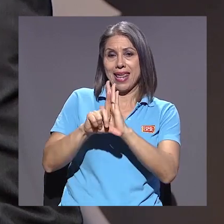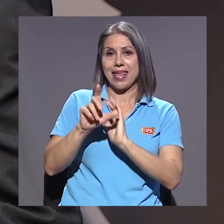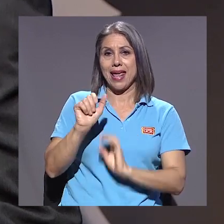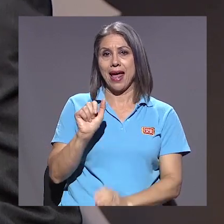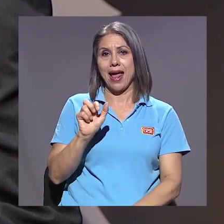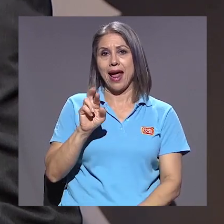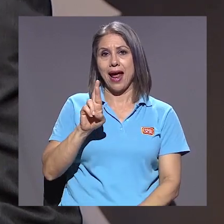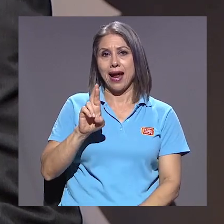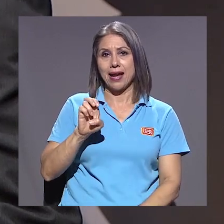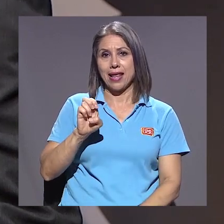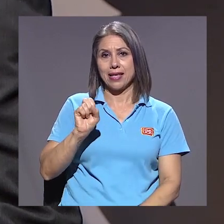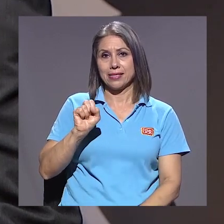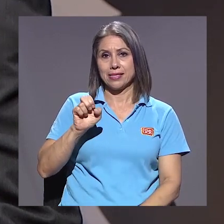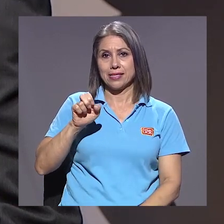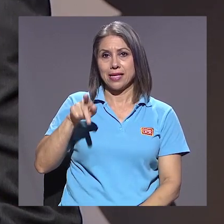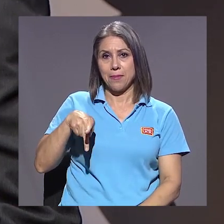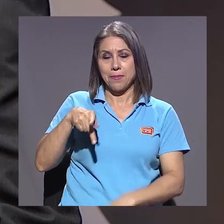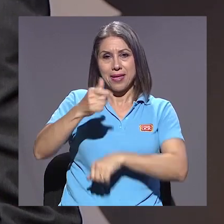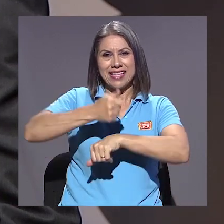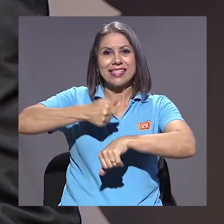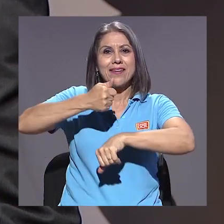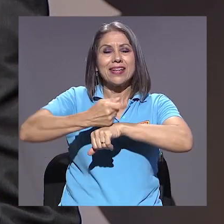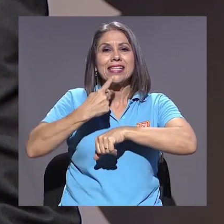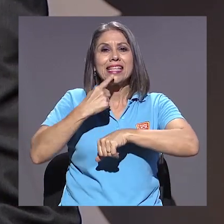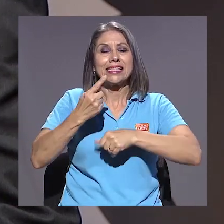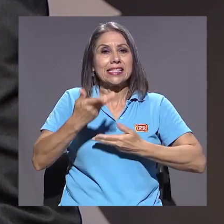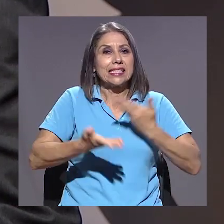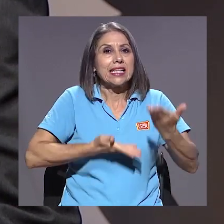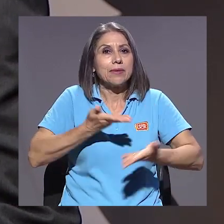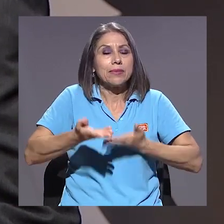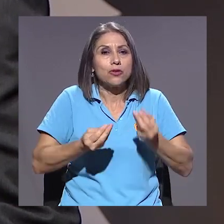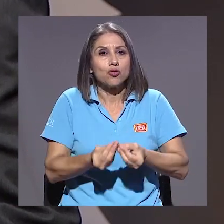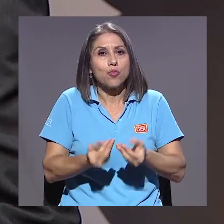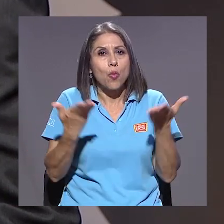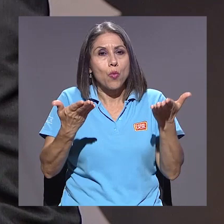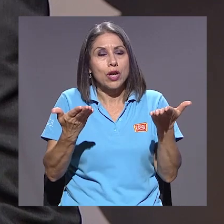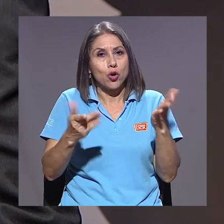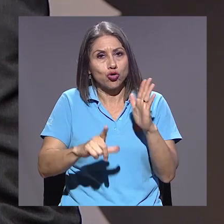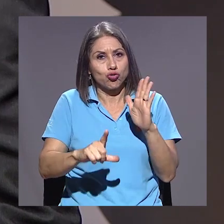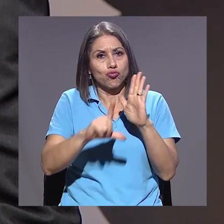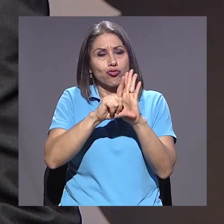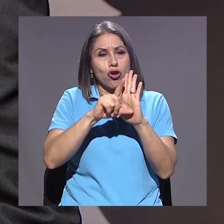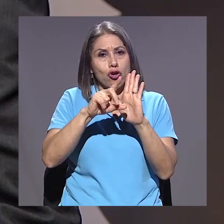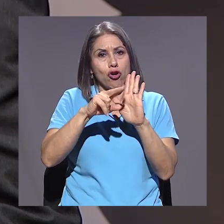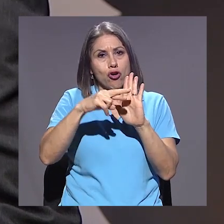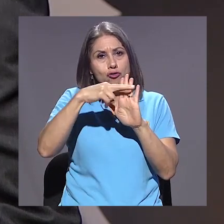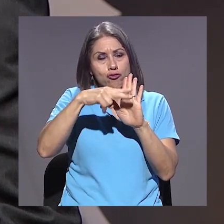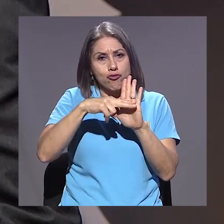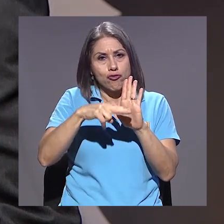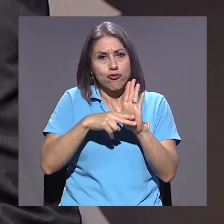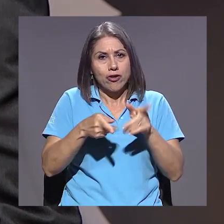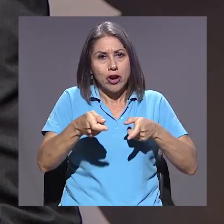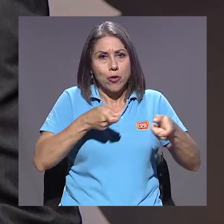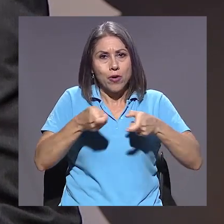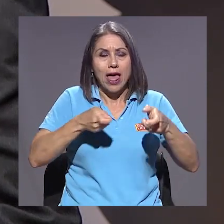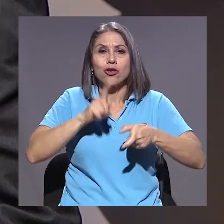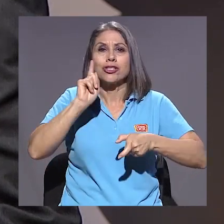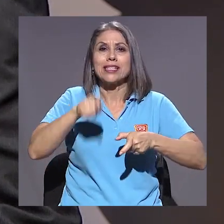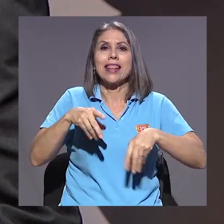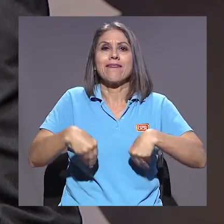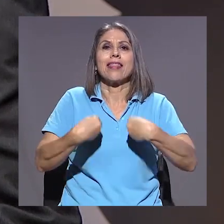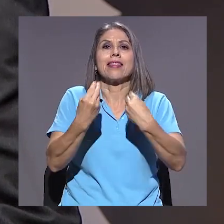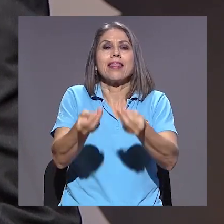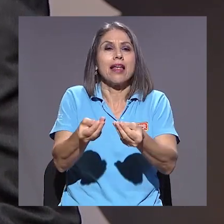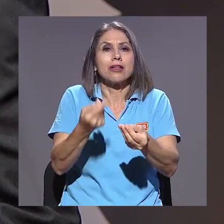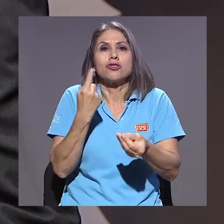establece que los servicios públicos regulados se tiene que prestar al costo, pero un